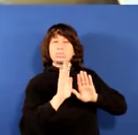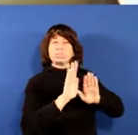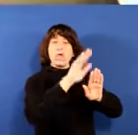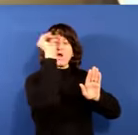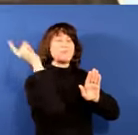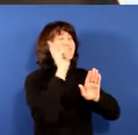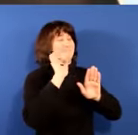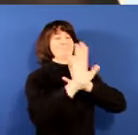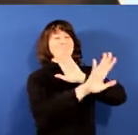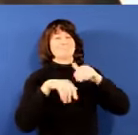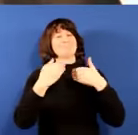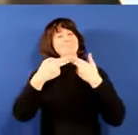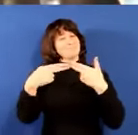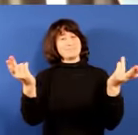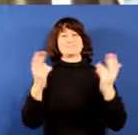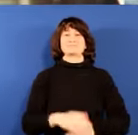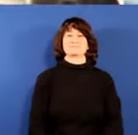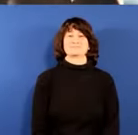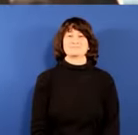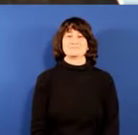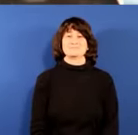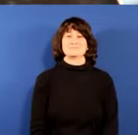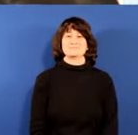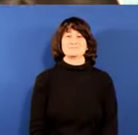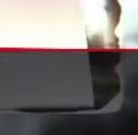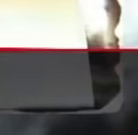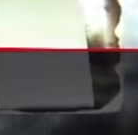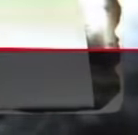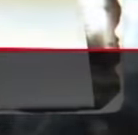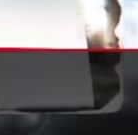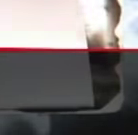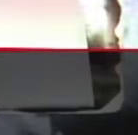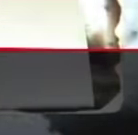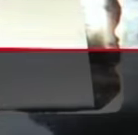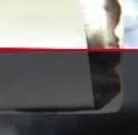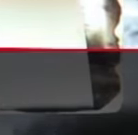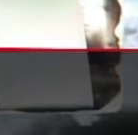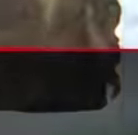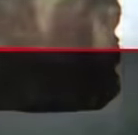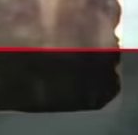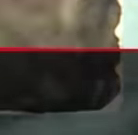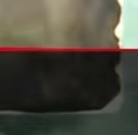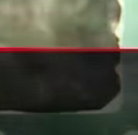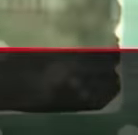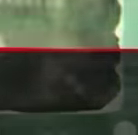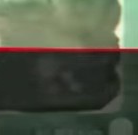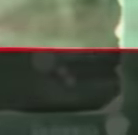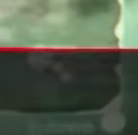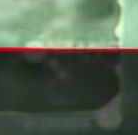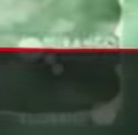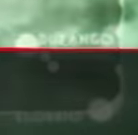de esta proyección se han podido contemplar unos planos y fotografías aéreas inéditas cedidas para esta ocasión por el notario